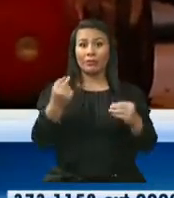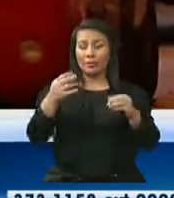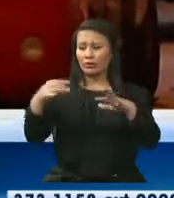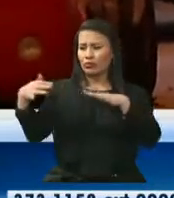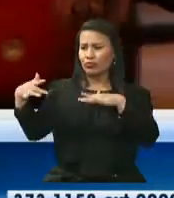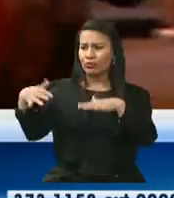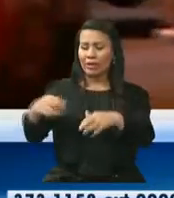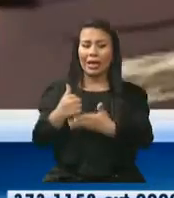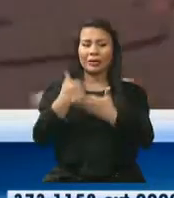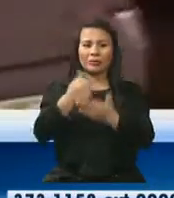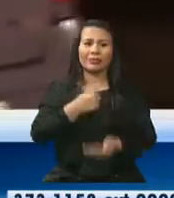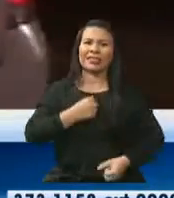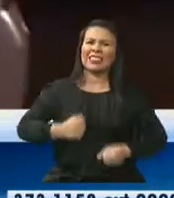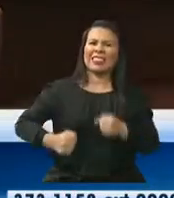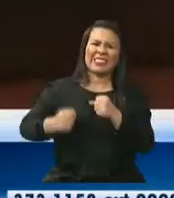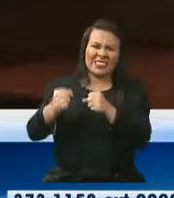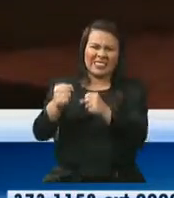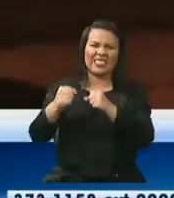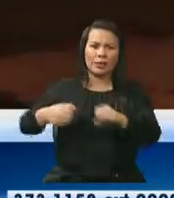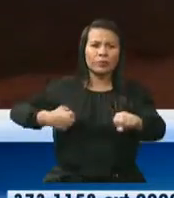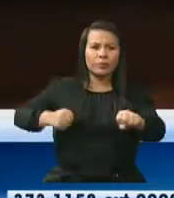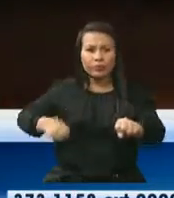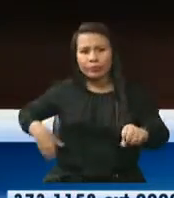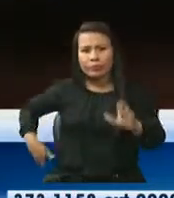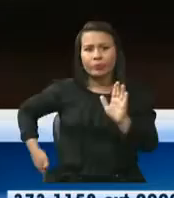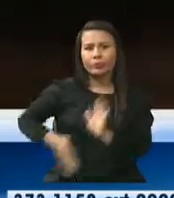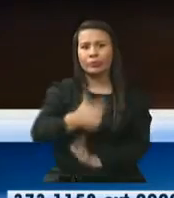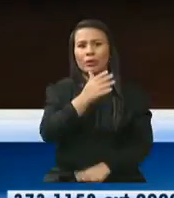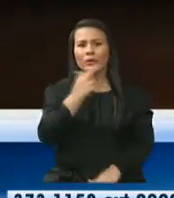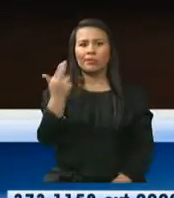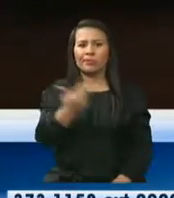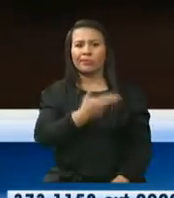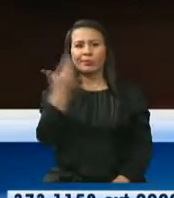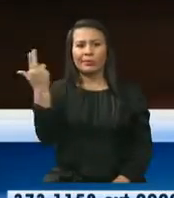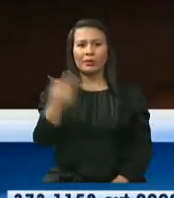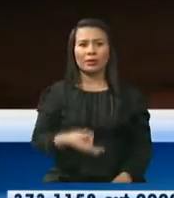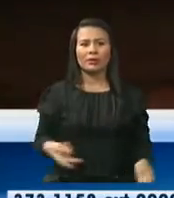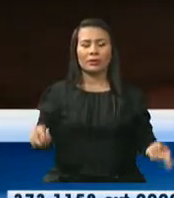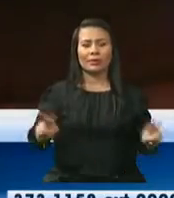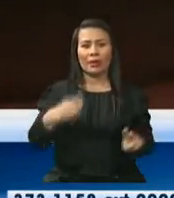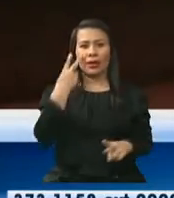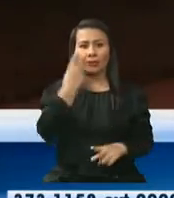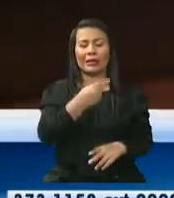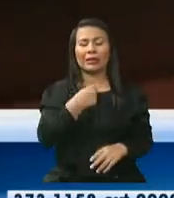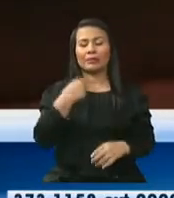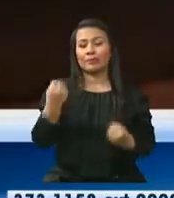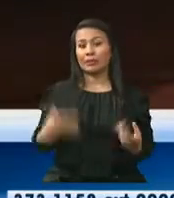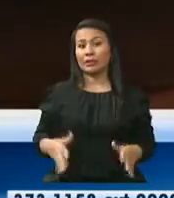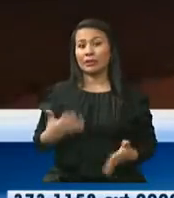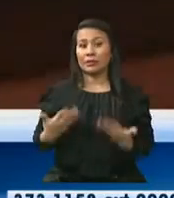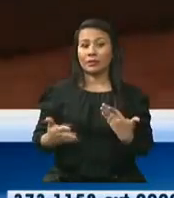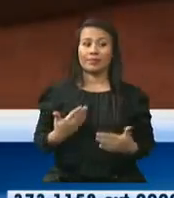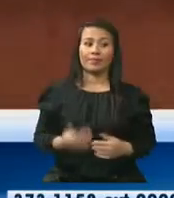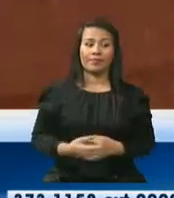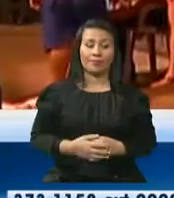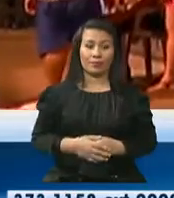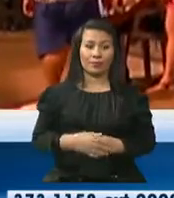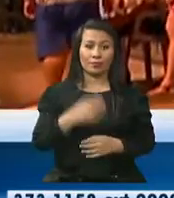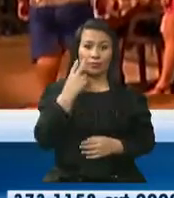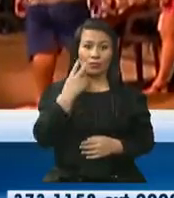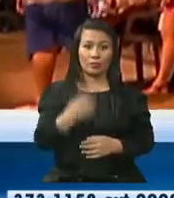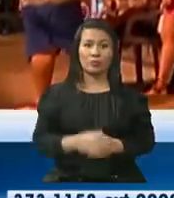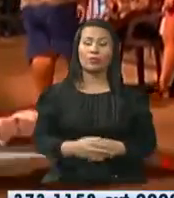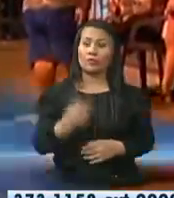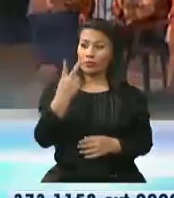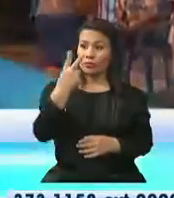ayudar, él forcejeó y ahí el tipo le dio otro tiro, porque se veía perdido, tal vez el ladrón. Los